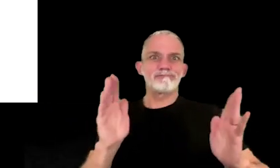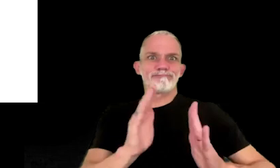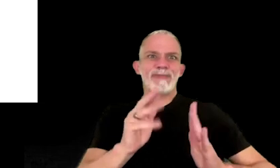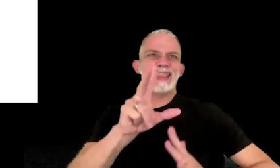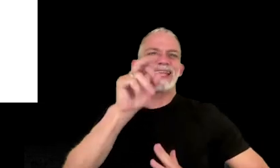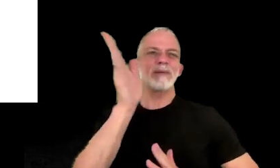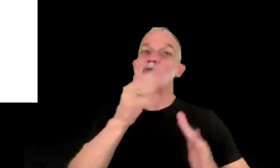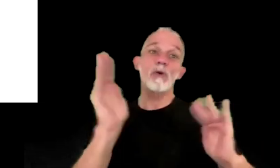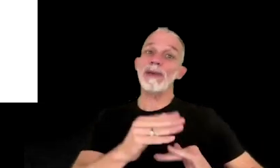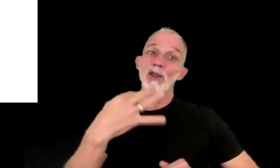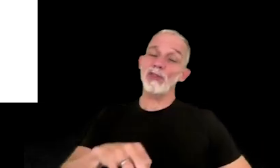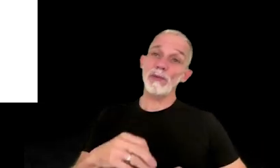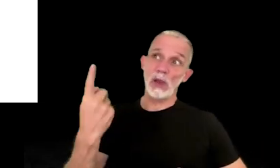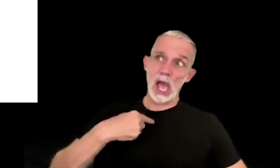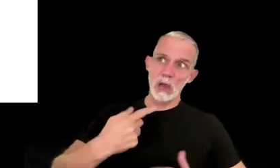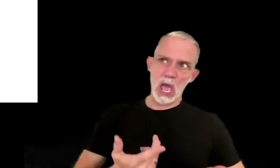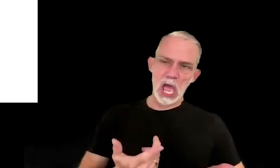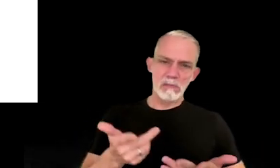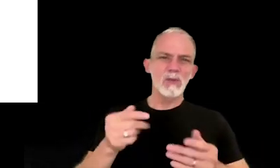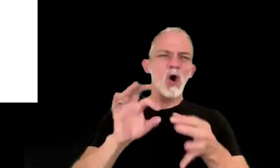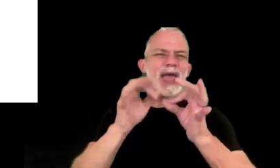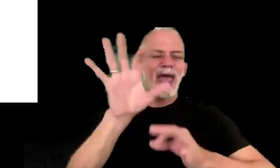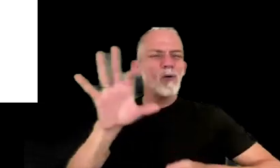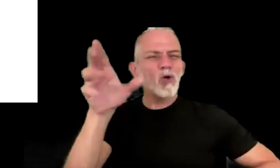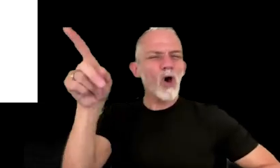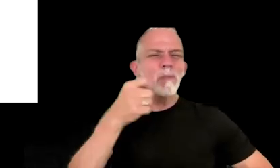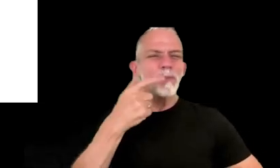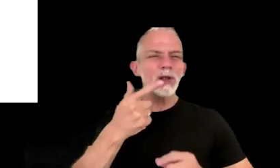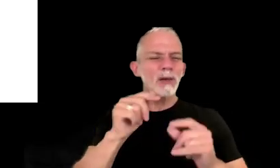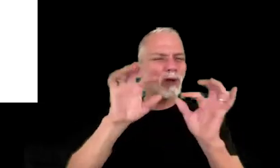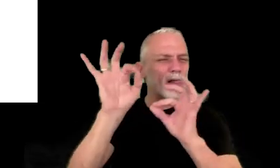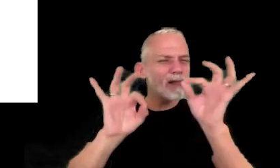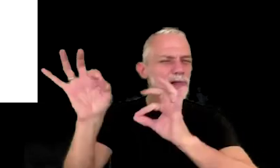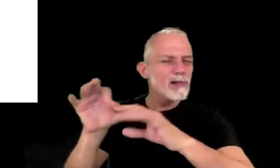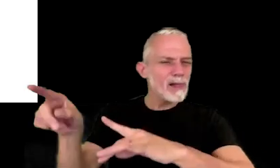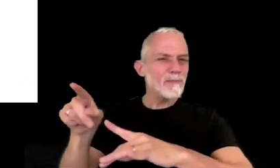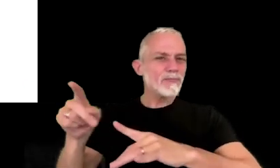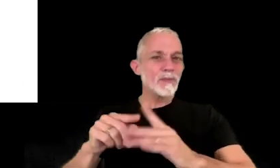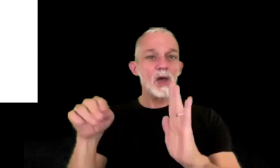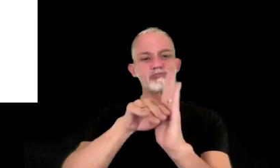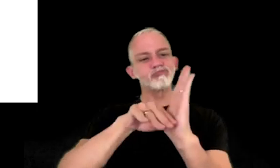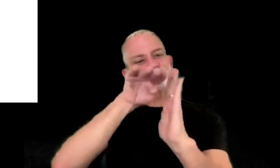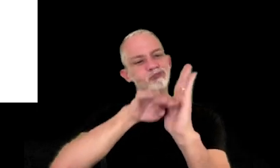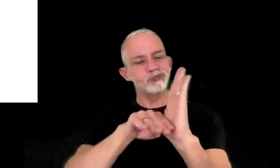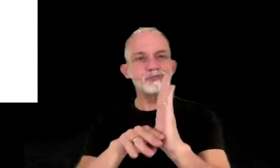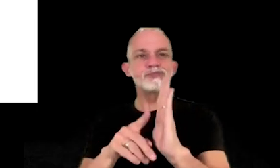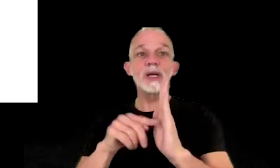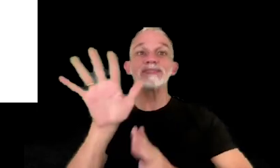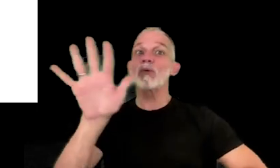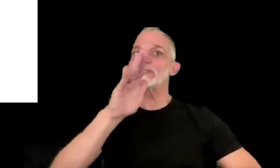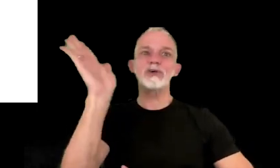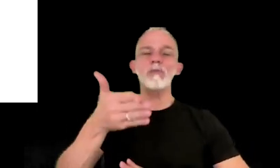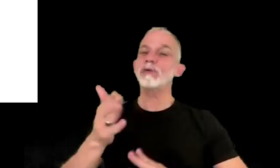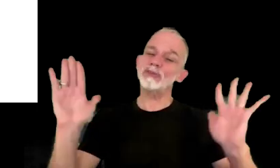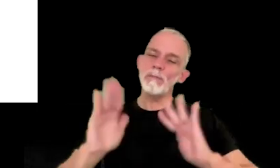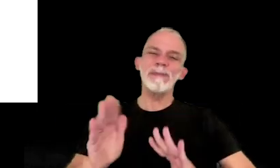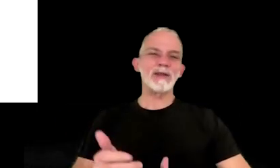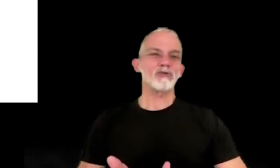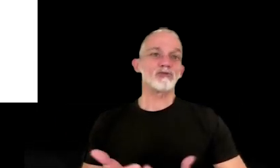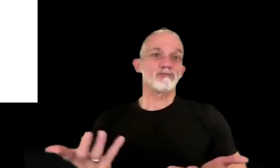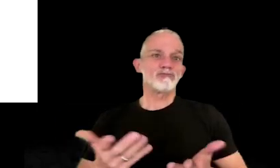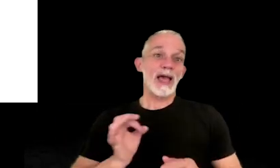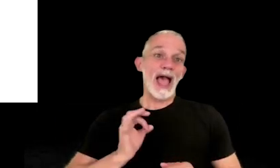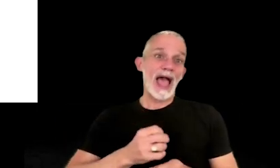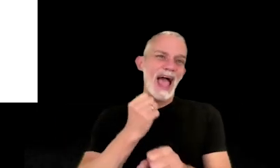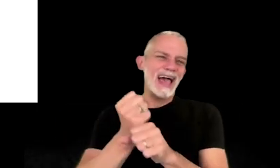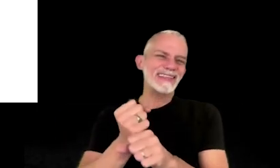30%. O como hace Europa, que establece pautas de reducción del 55% de los gases de efecto invernadero al 2030.